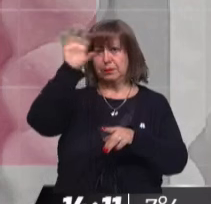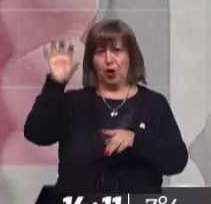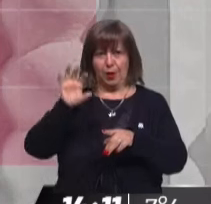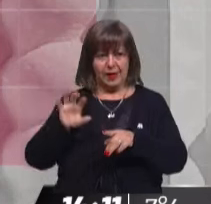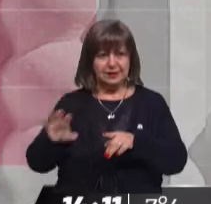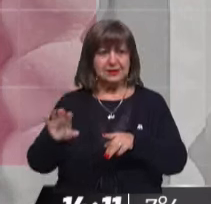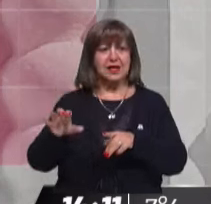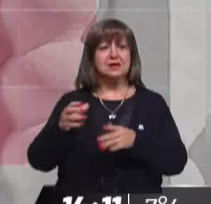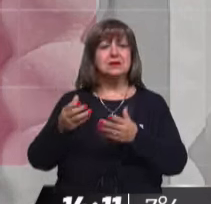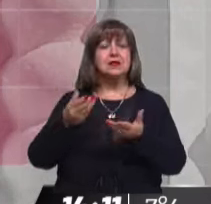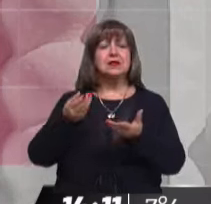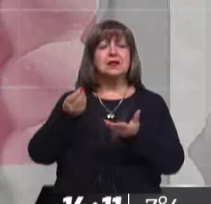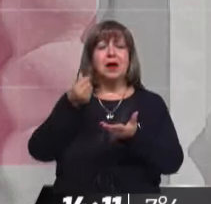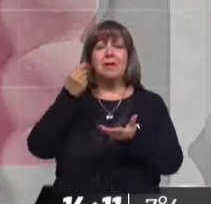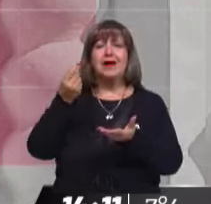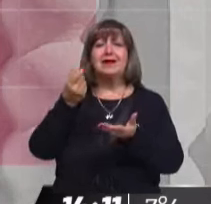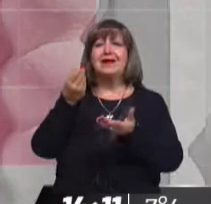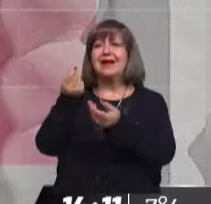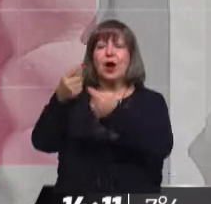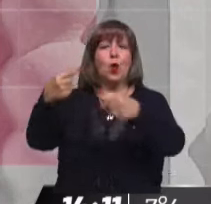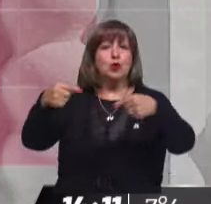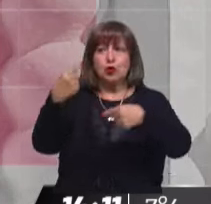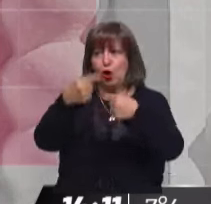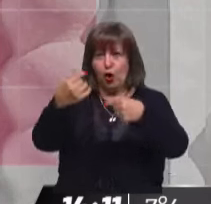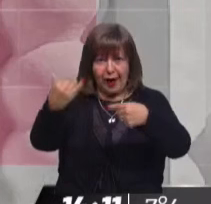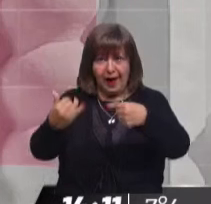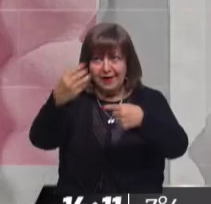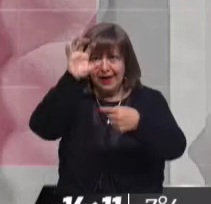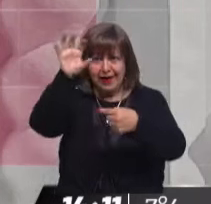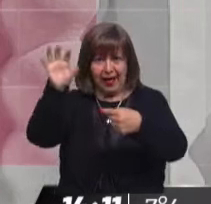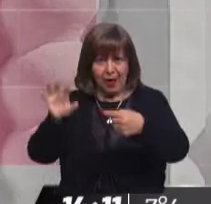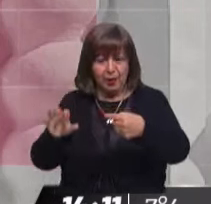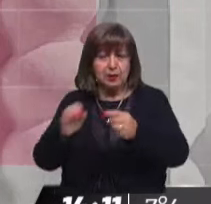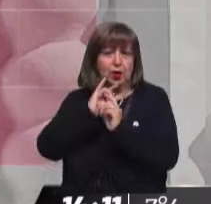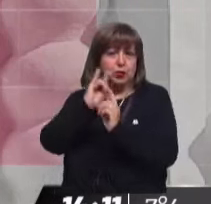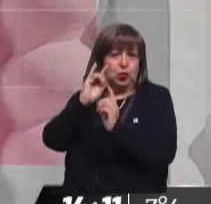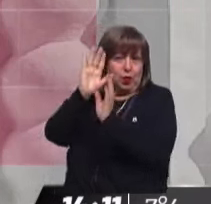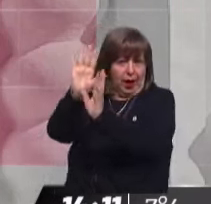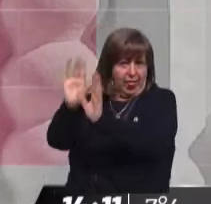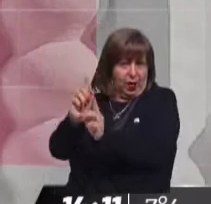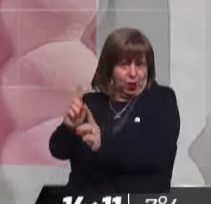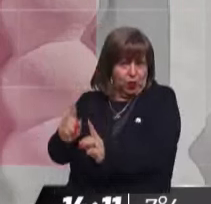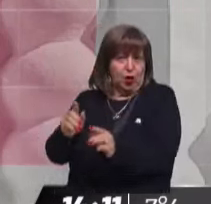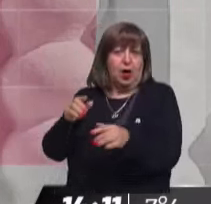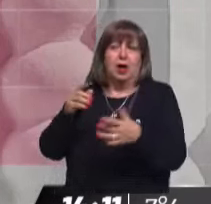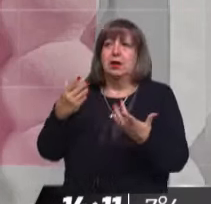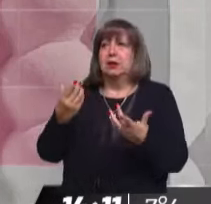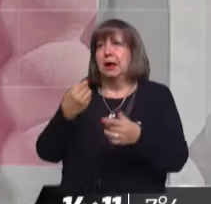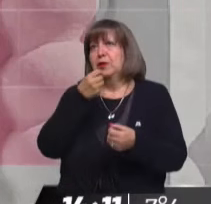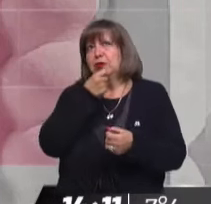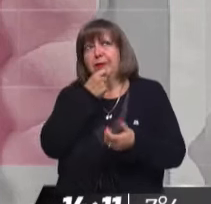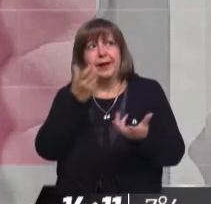la Constitución reformada que los recursos le pertenecen a las provincias. Hablamos de los